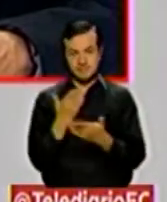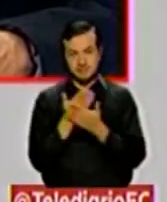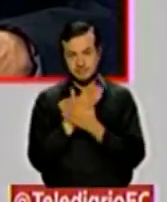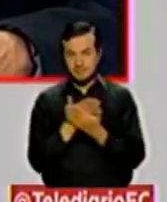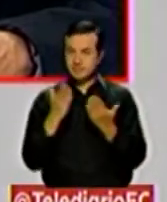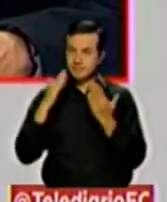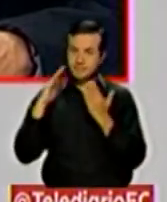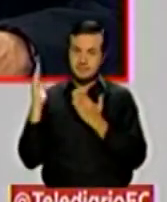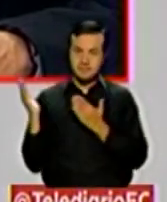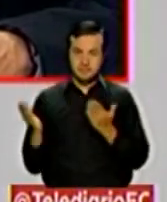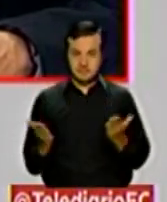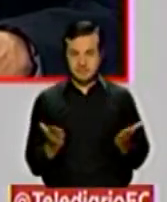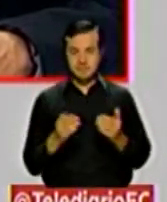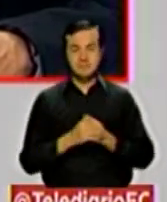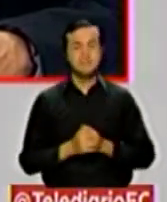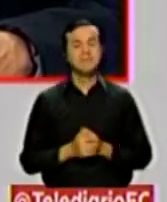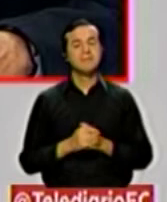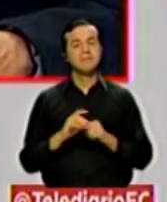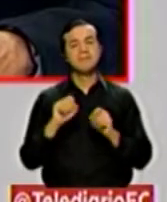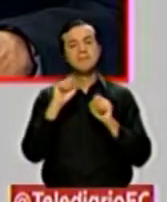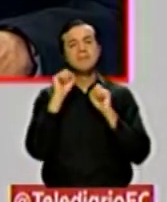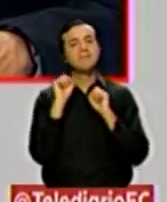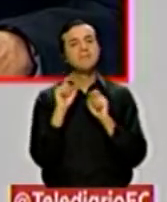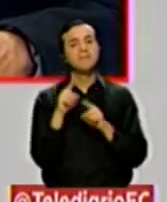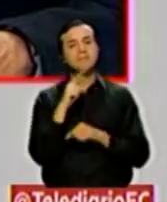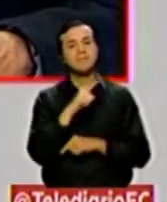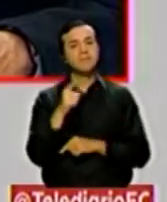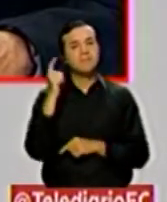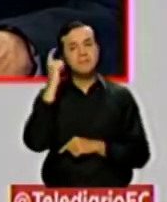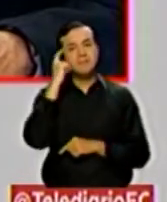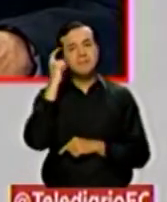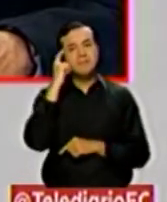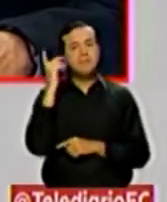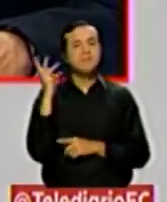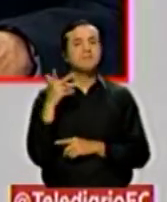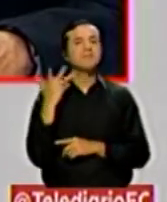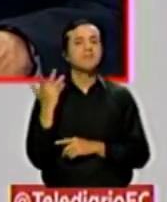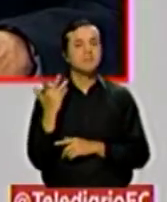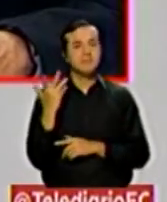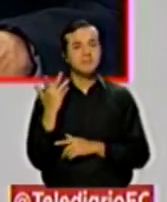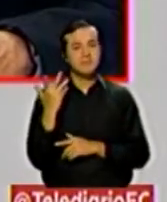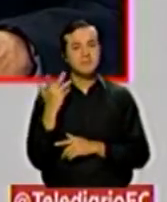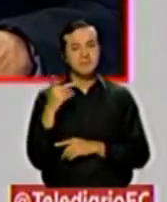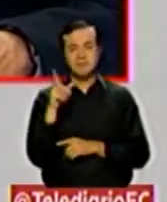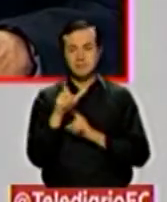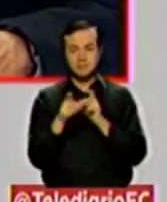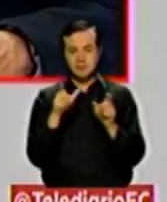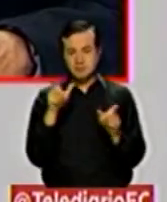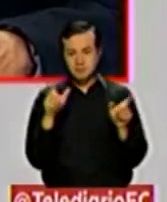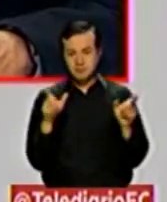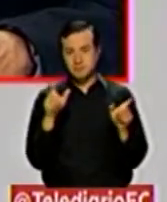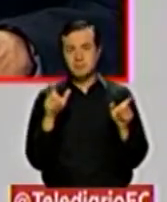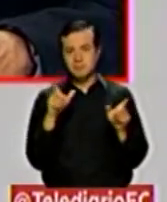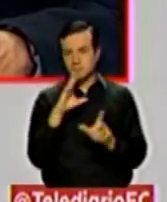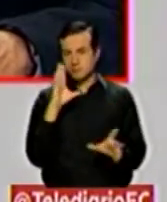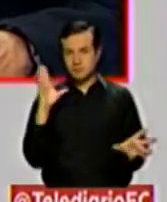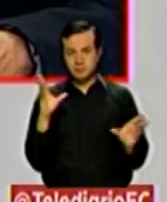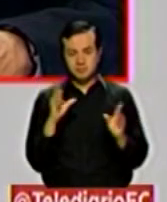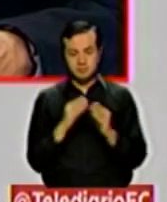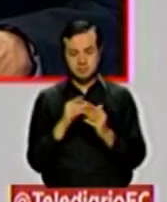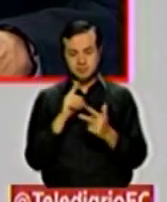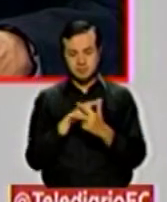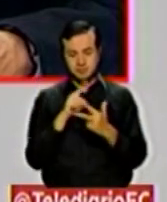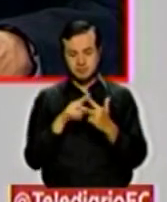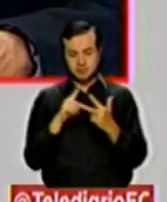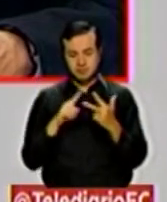estar aquí. Gracias. Y comienzo preguntándole su opinión sobre las personalidades incluidas en la terna